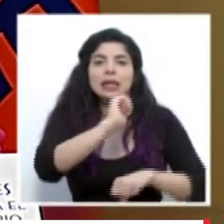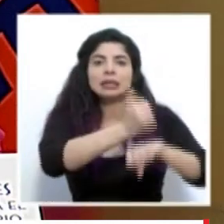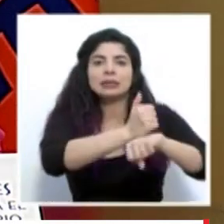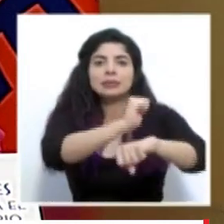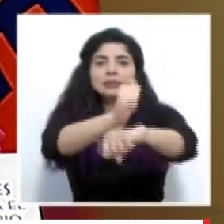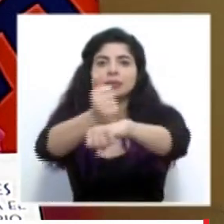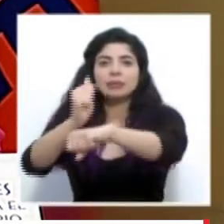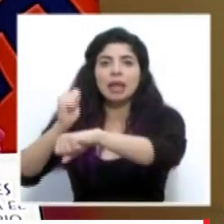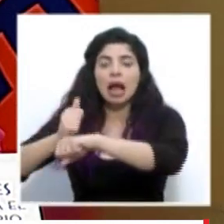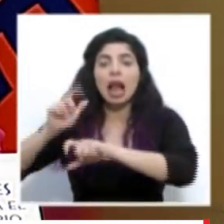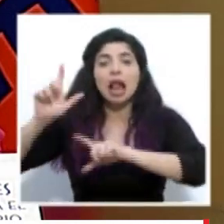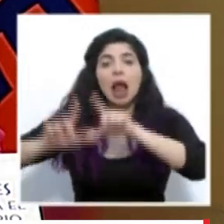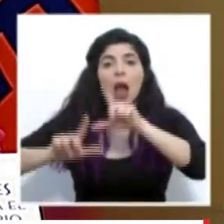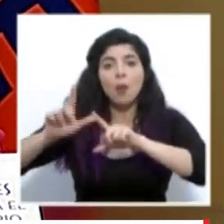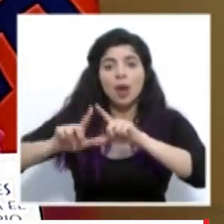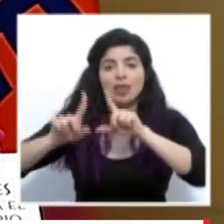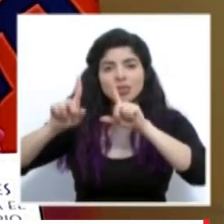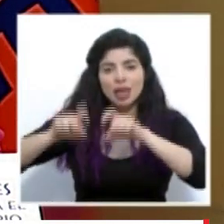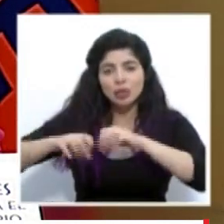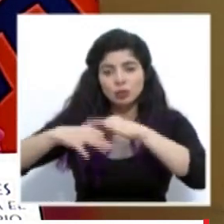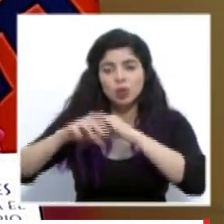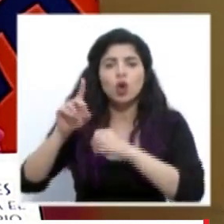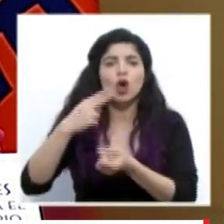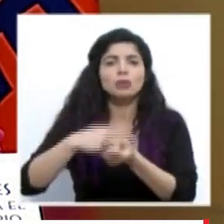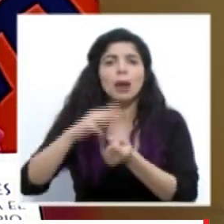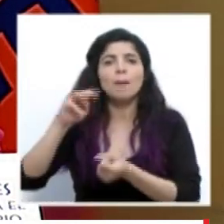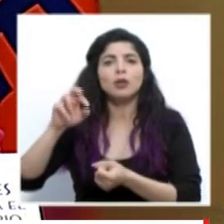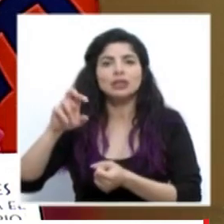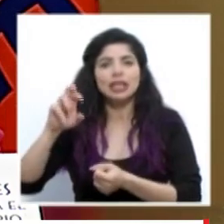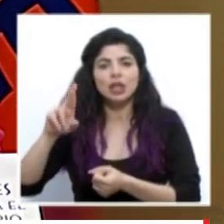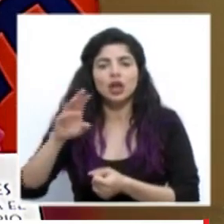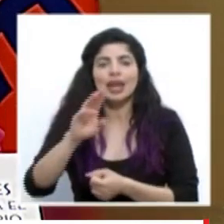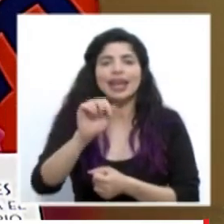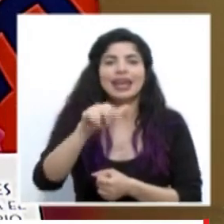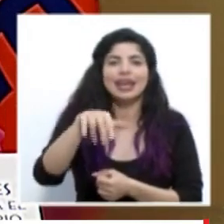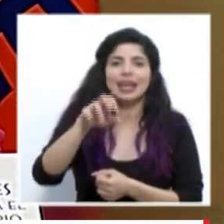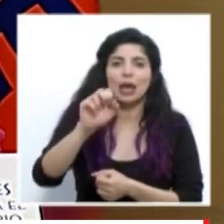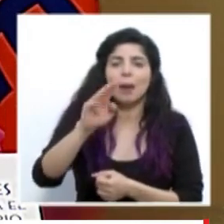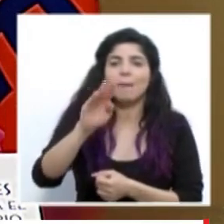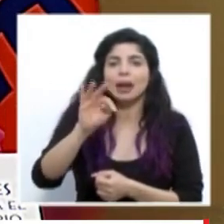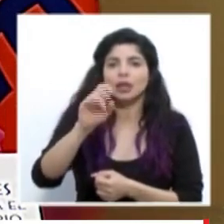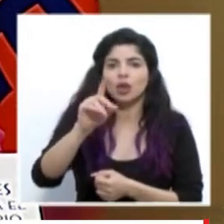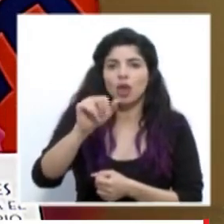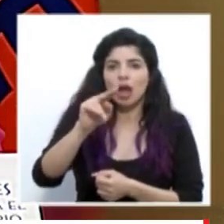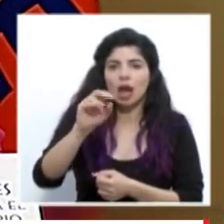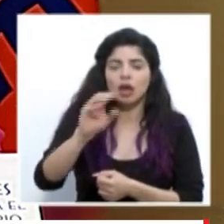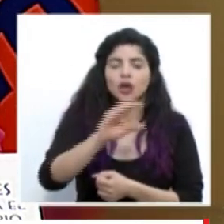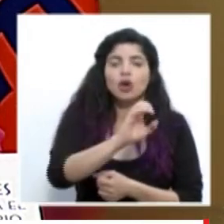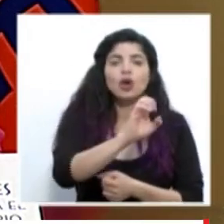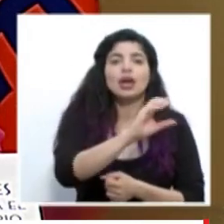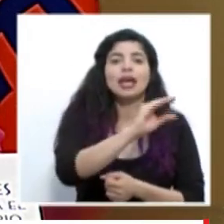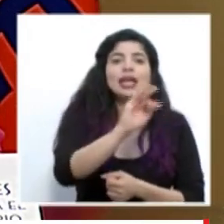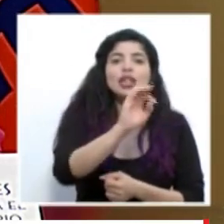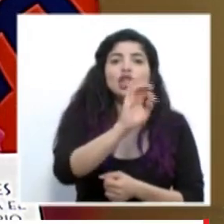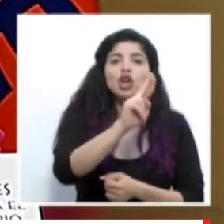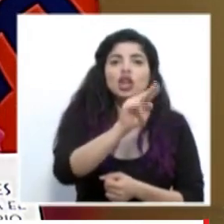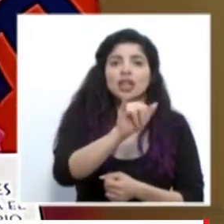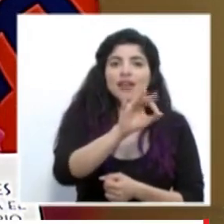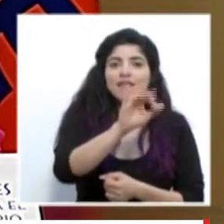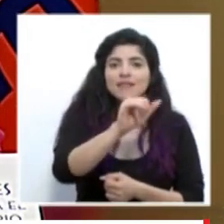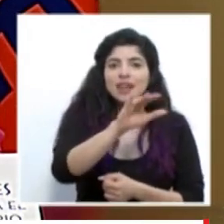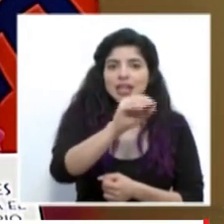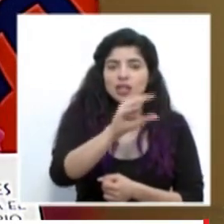laboratorios de diagnóstico molecular en el Hospital Monseñor Sanabria, Enrique Baltodano, Tony Facio y Escalante Pradilla, con una respuesta